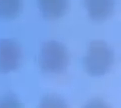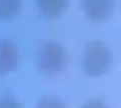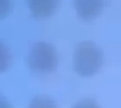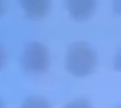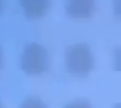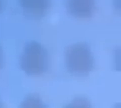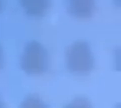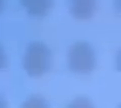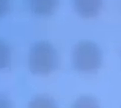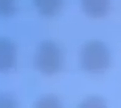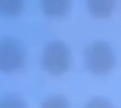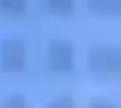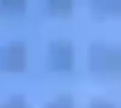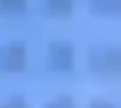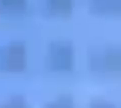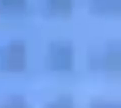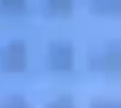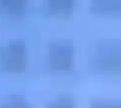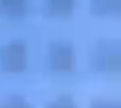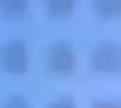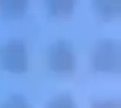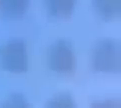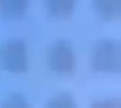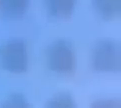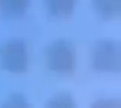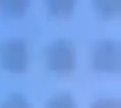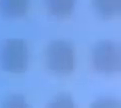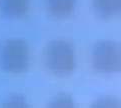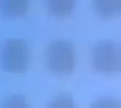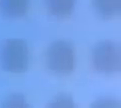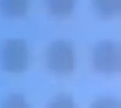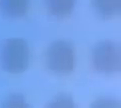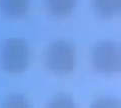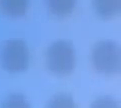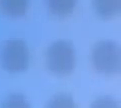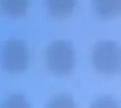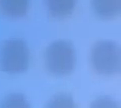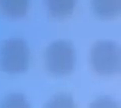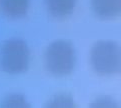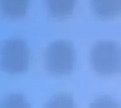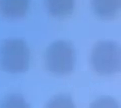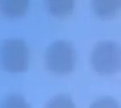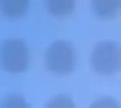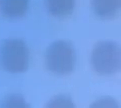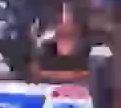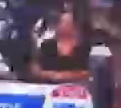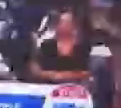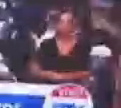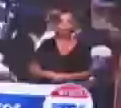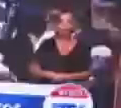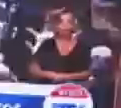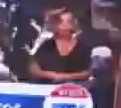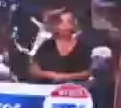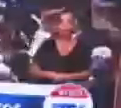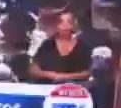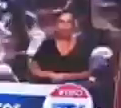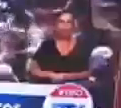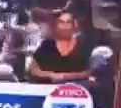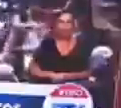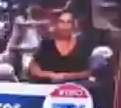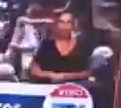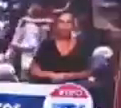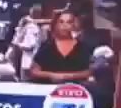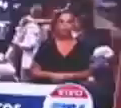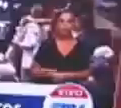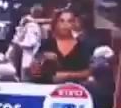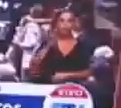y Gerardo Morales. Claro. Y Gerardo Morales, que casi se agarran a las trompadas ayer en la reunión del Comité